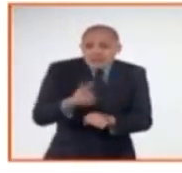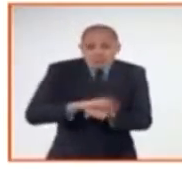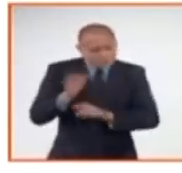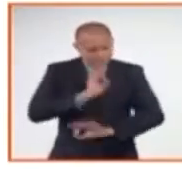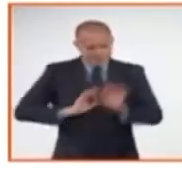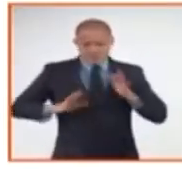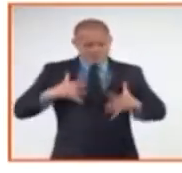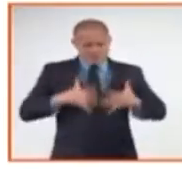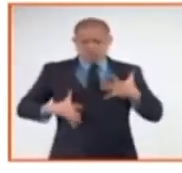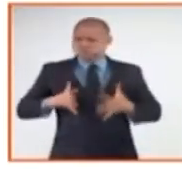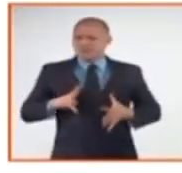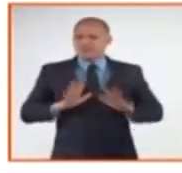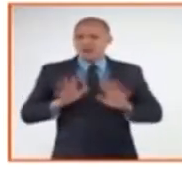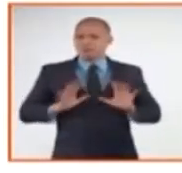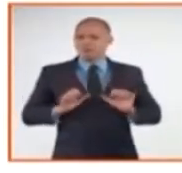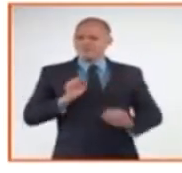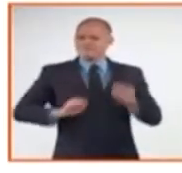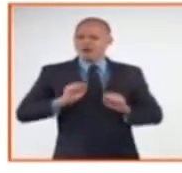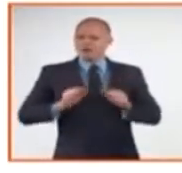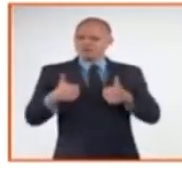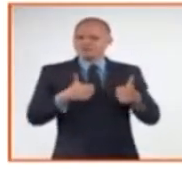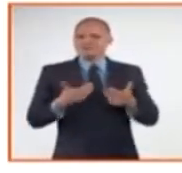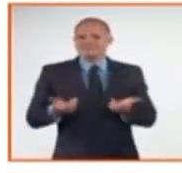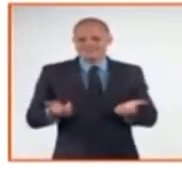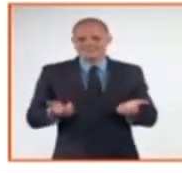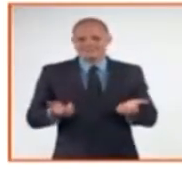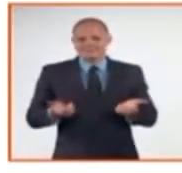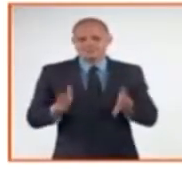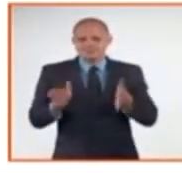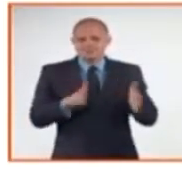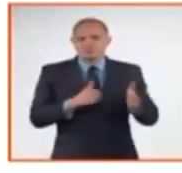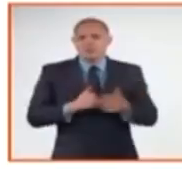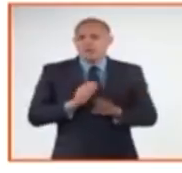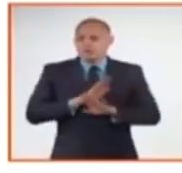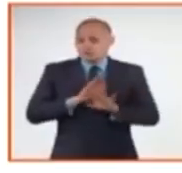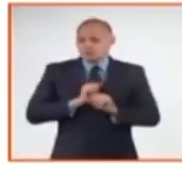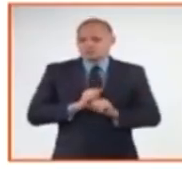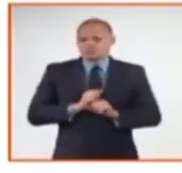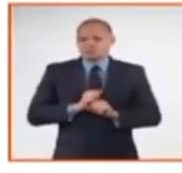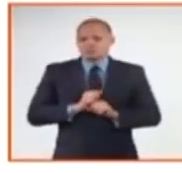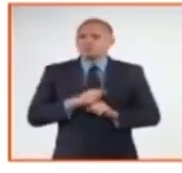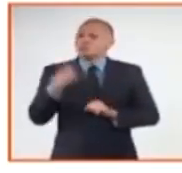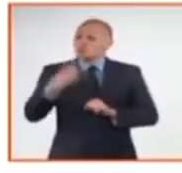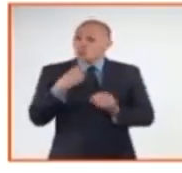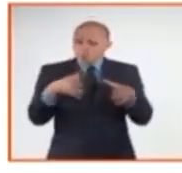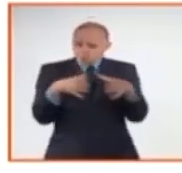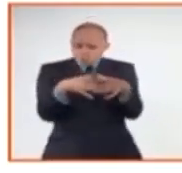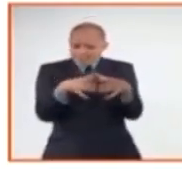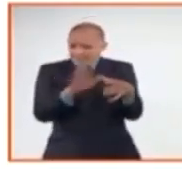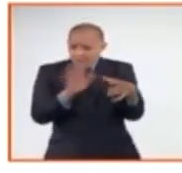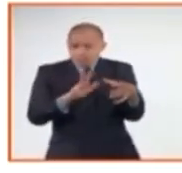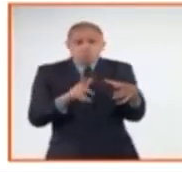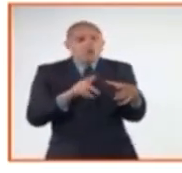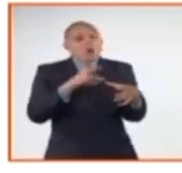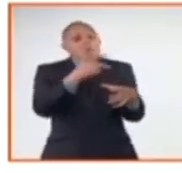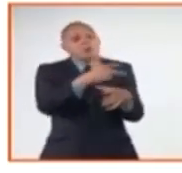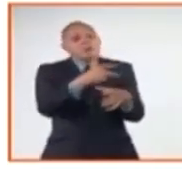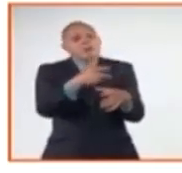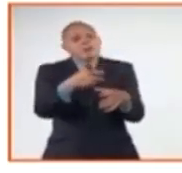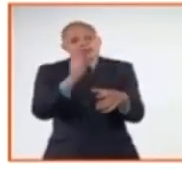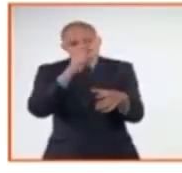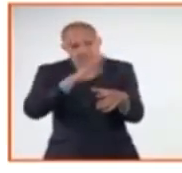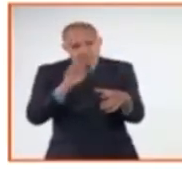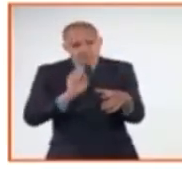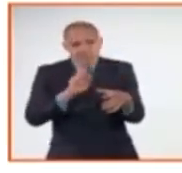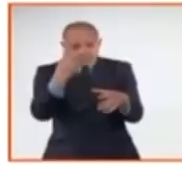tienen de 12 18 años de hecho la semana próxima ya se empiezan ya a tomar las muestras de suero para empezar a evaluar la